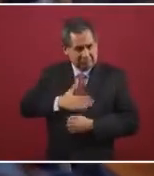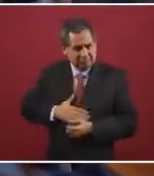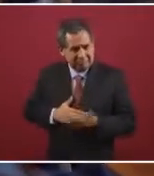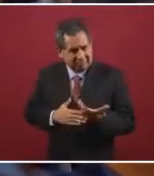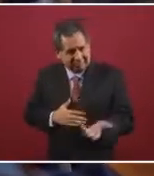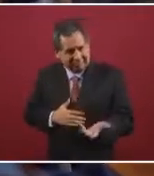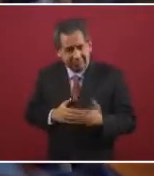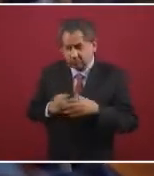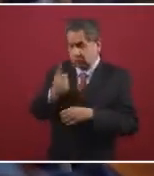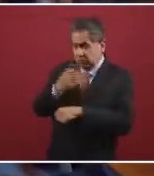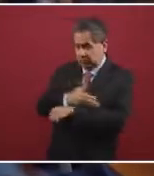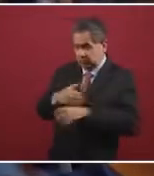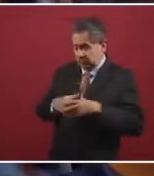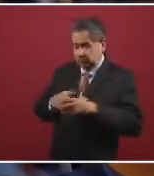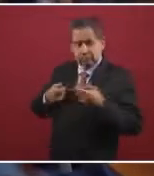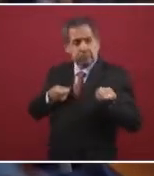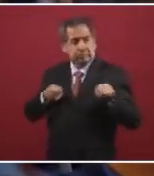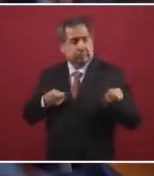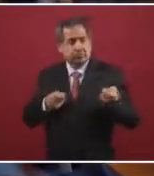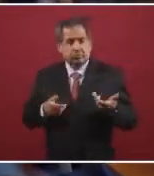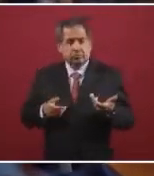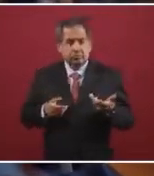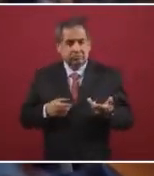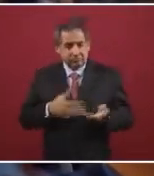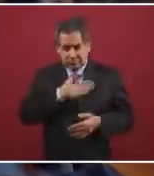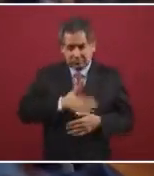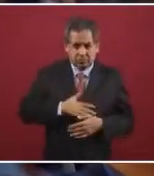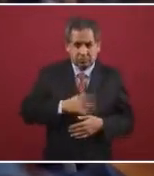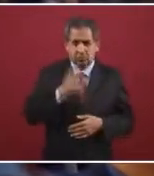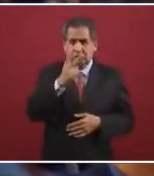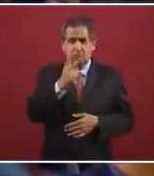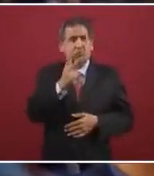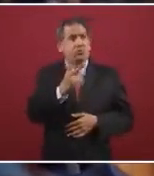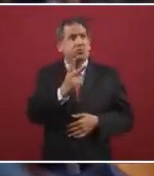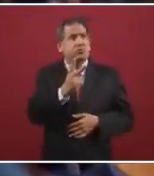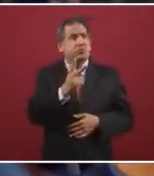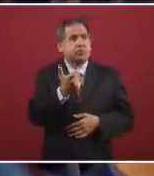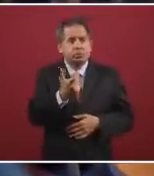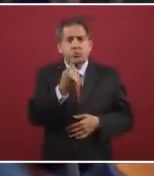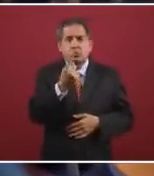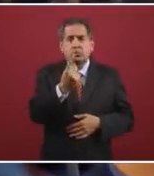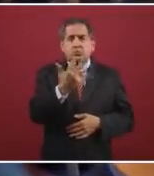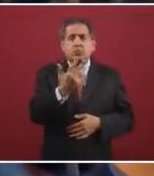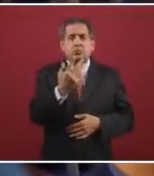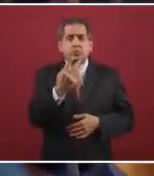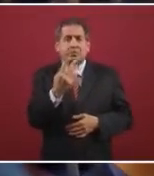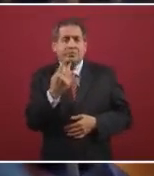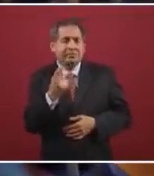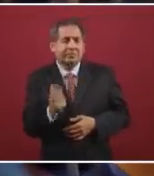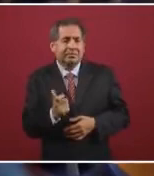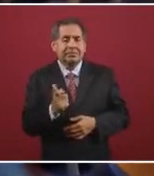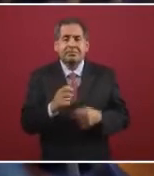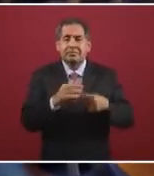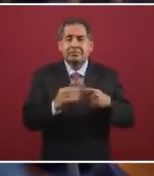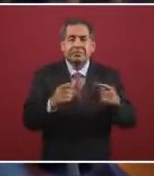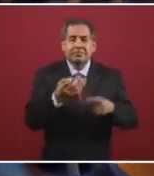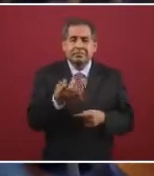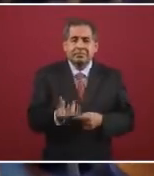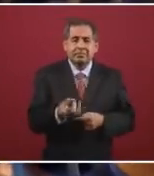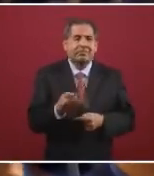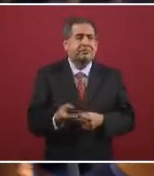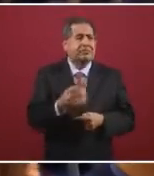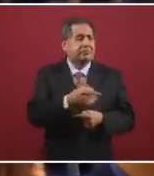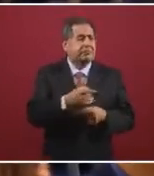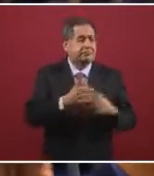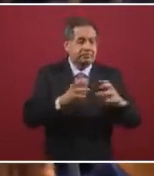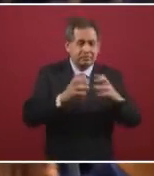justo que se compre a 2 pesos el kilo, a 1.50 el kilo de melón y de sandía, que nuestros